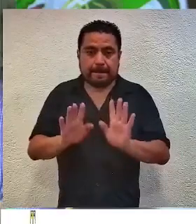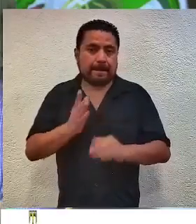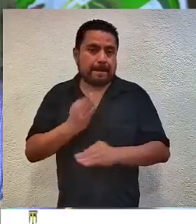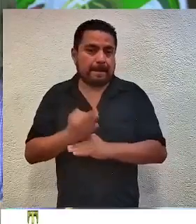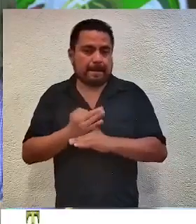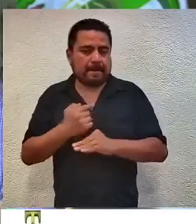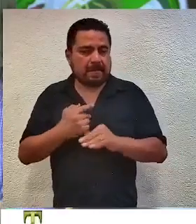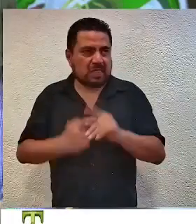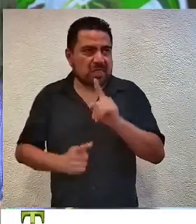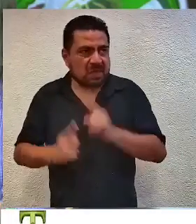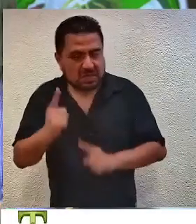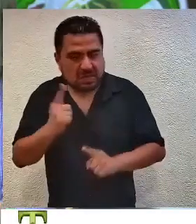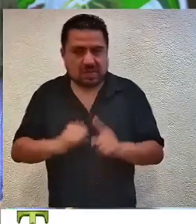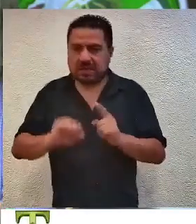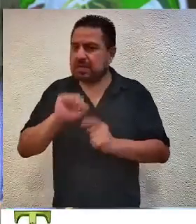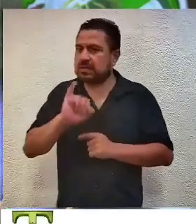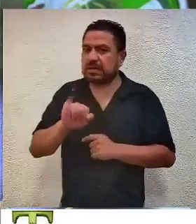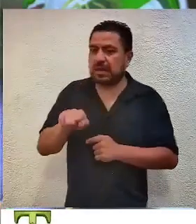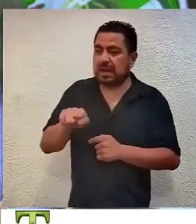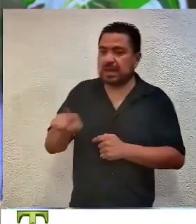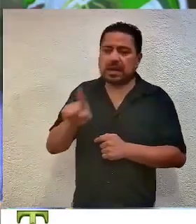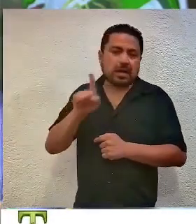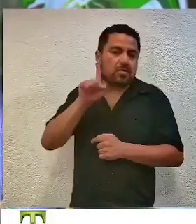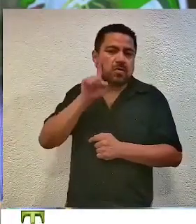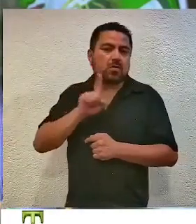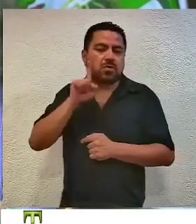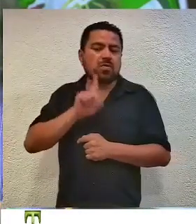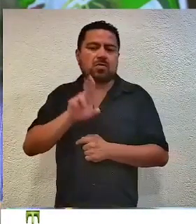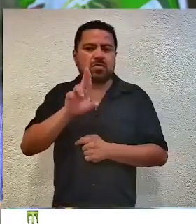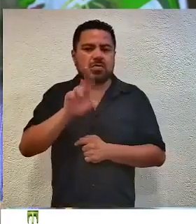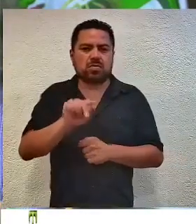la duda. Bueno, ella no es